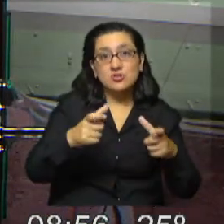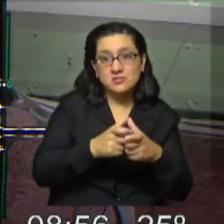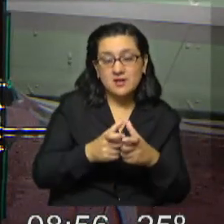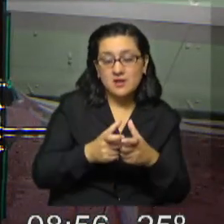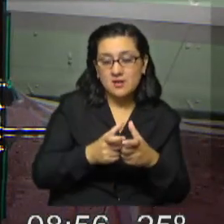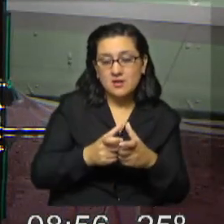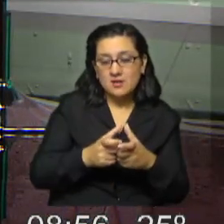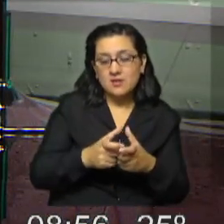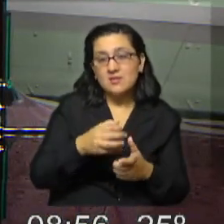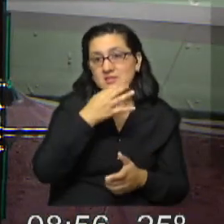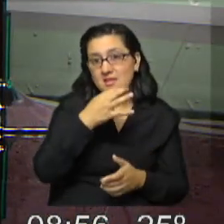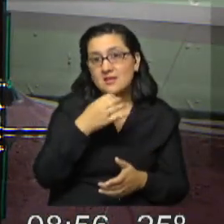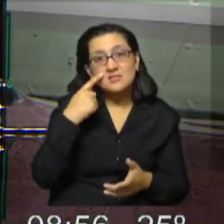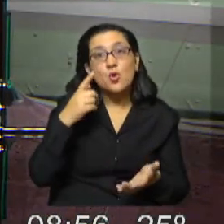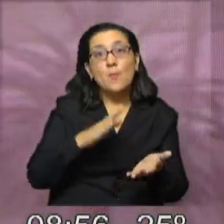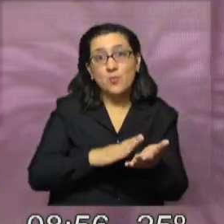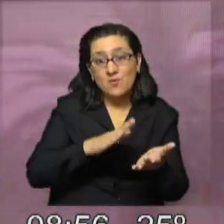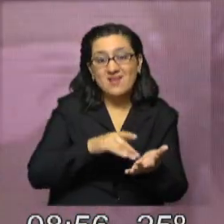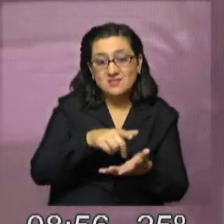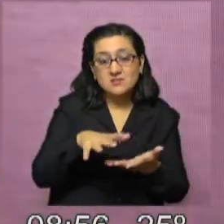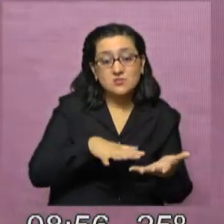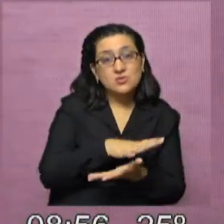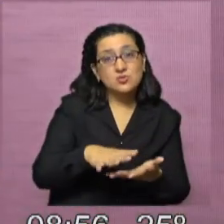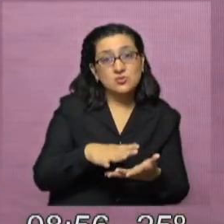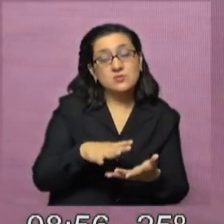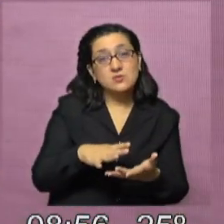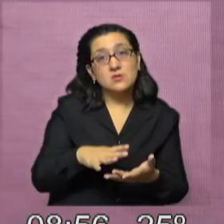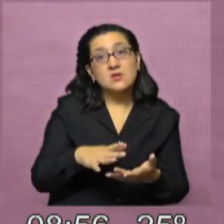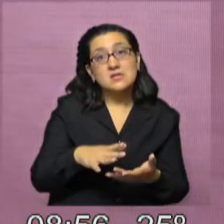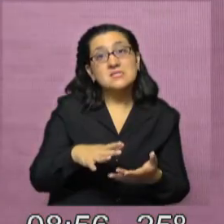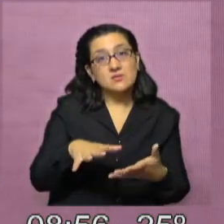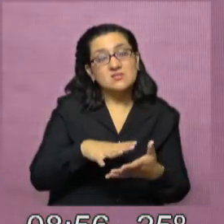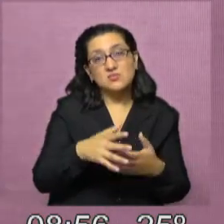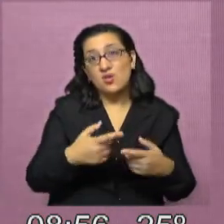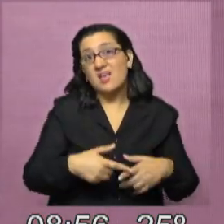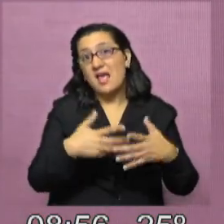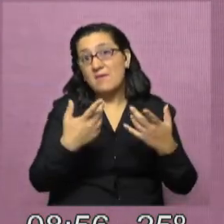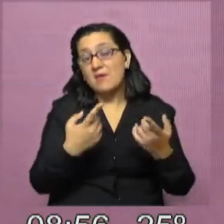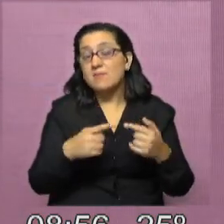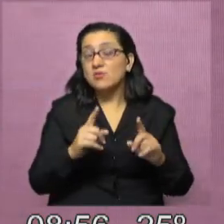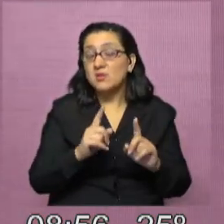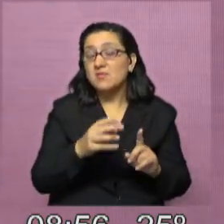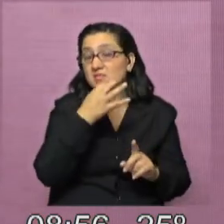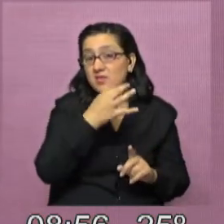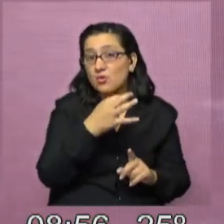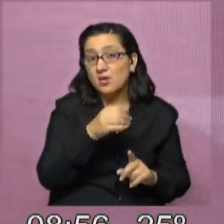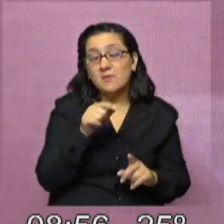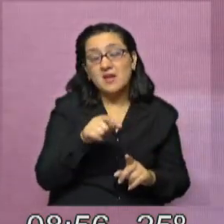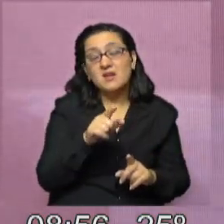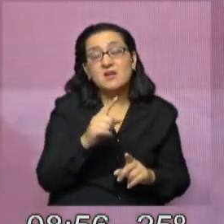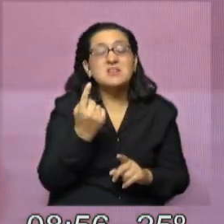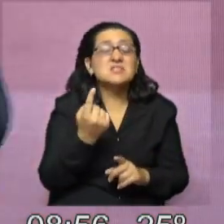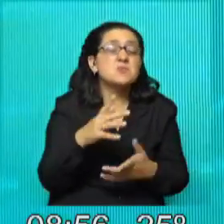que, bueno, si se constata este hecho, estaríamos ante un hecho repudiable y grave, pero también dejó entrever que para él era un caso